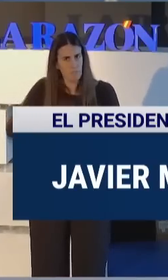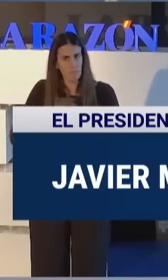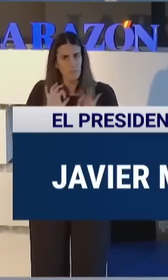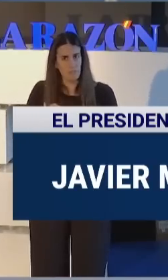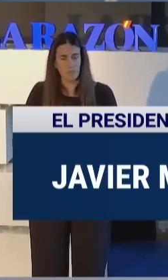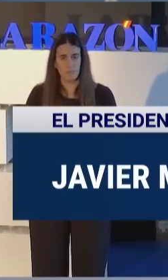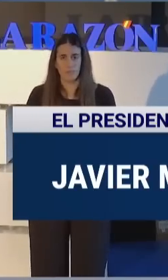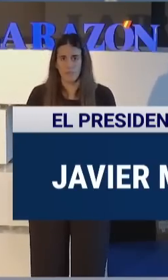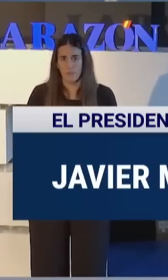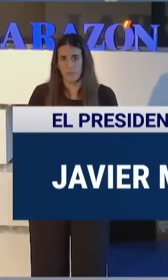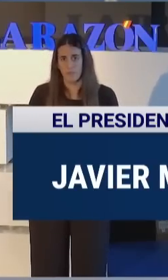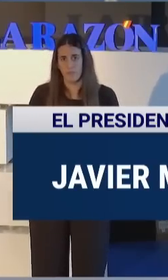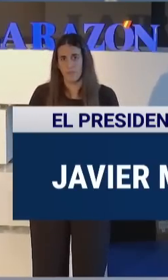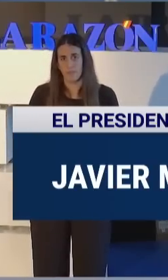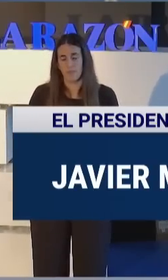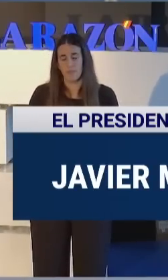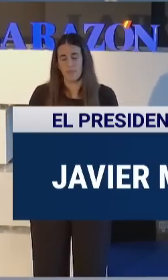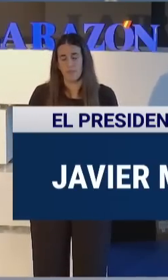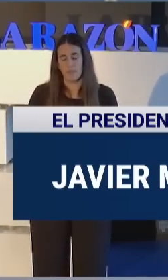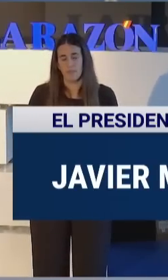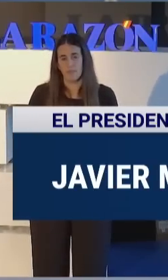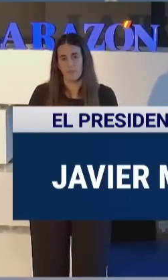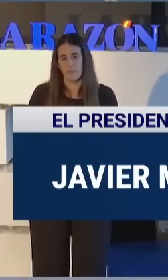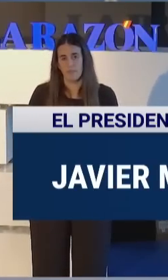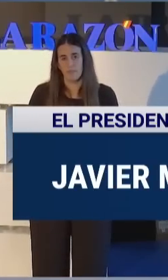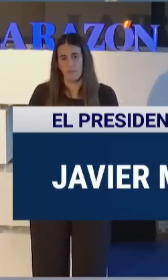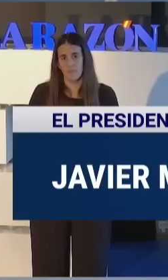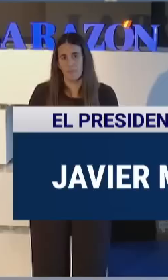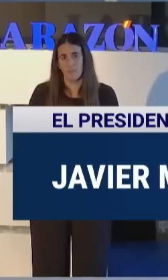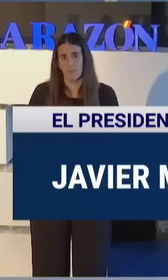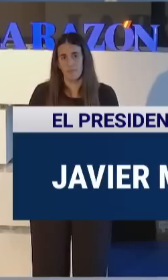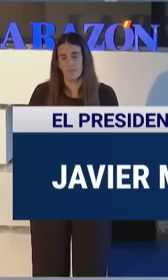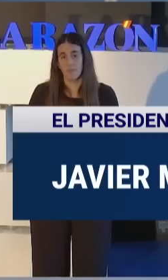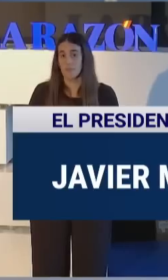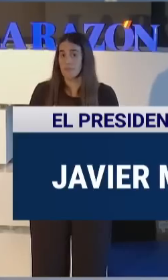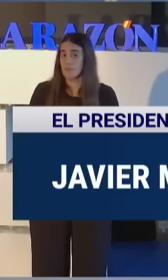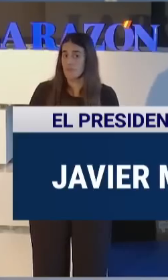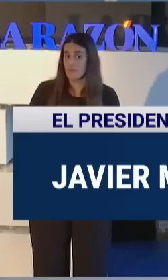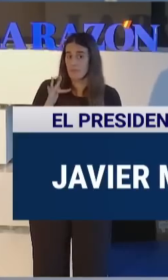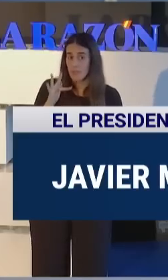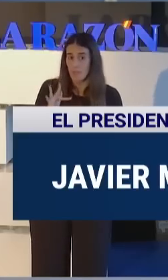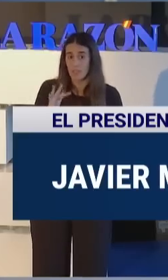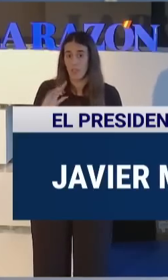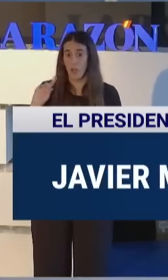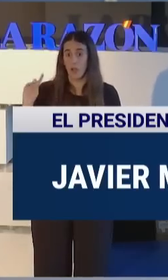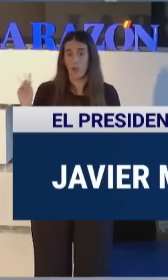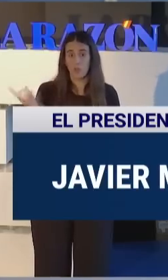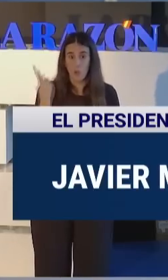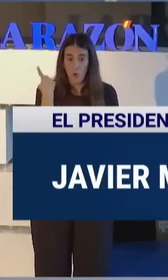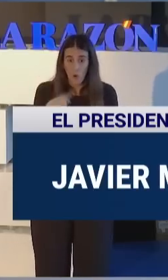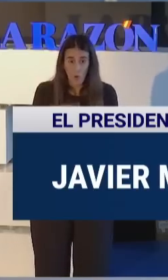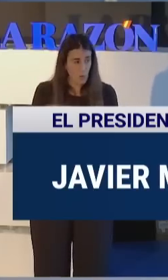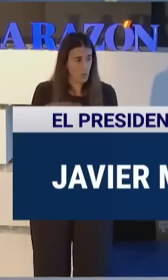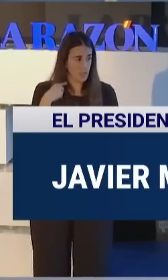que el punto es, como muy bien decís, Juan Ramón, es que, digamos, tocamos piso, porque hay un montón de